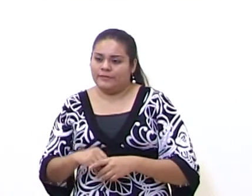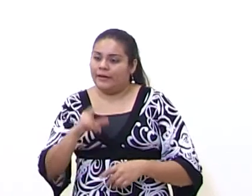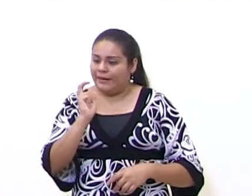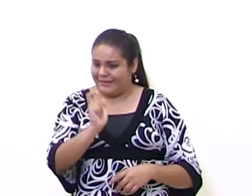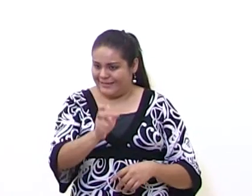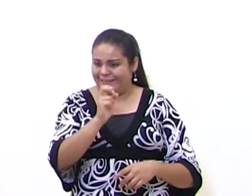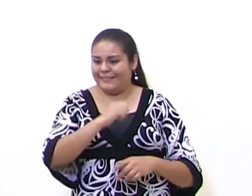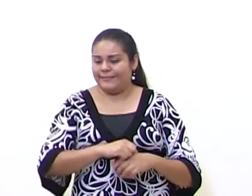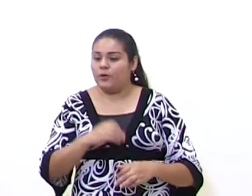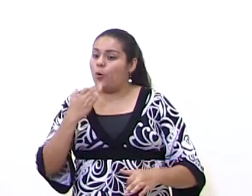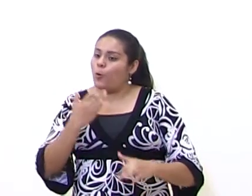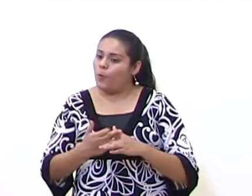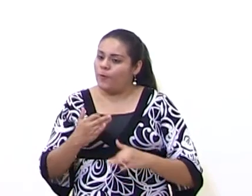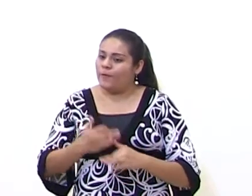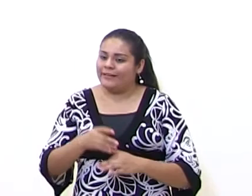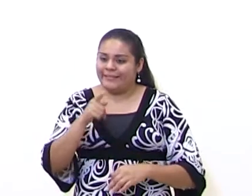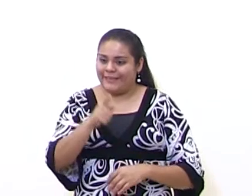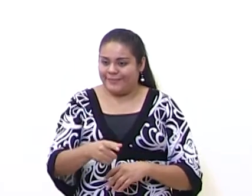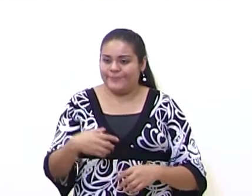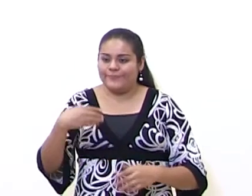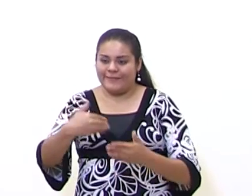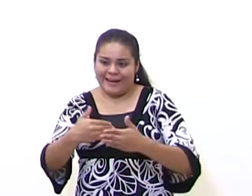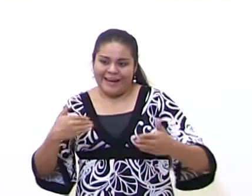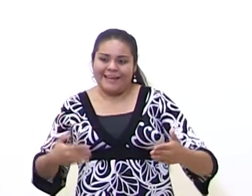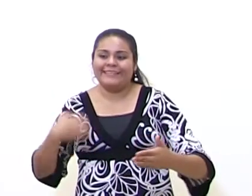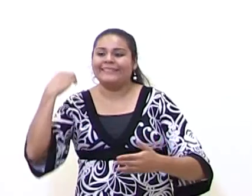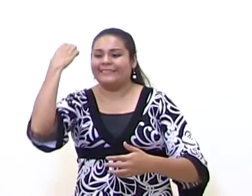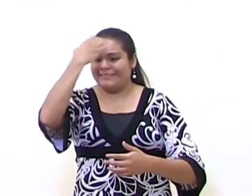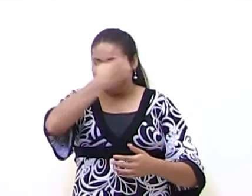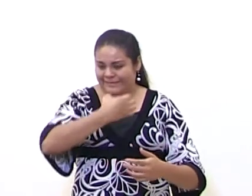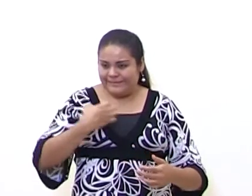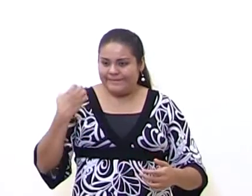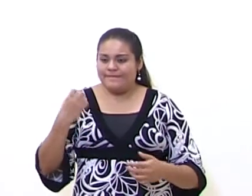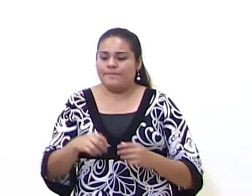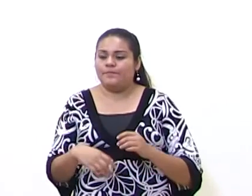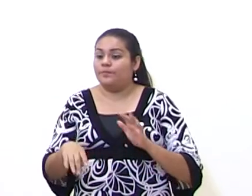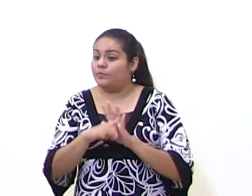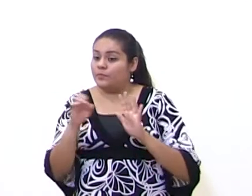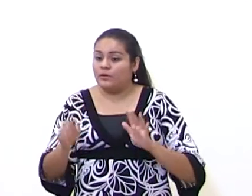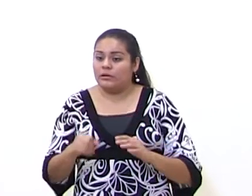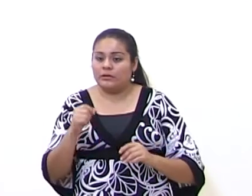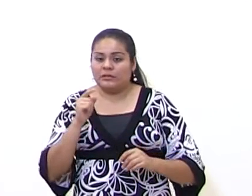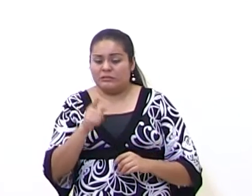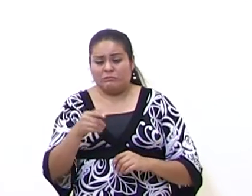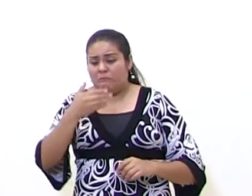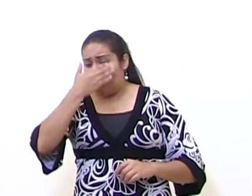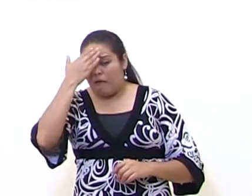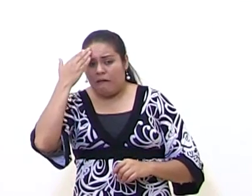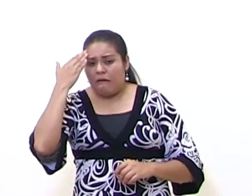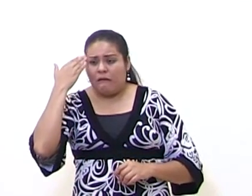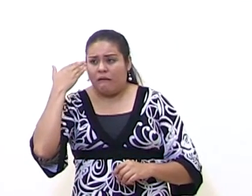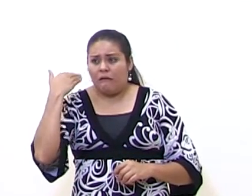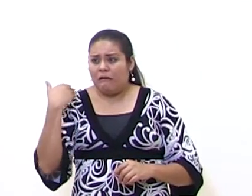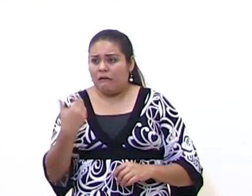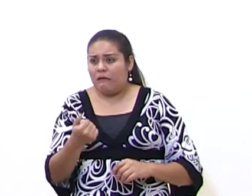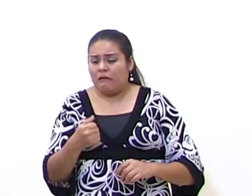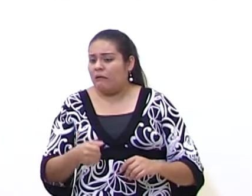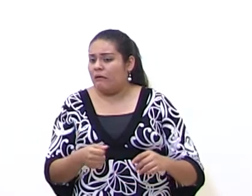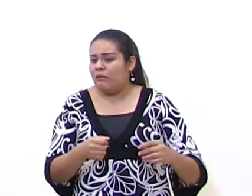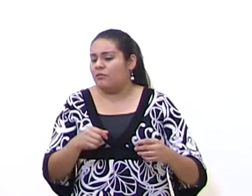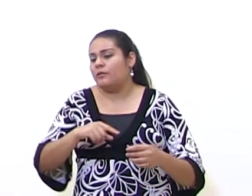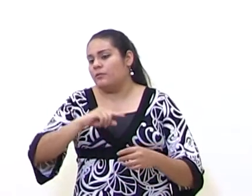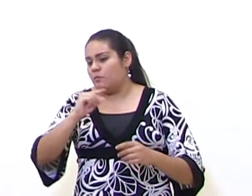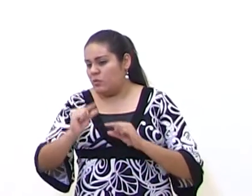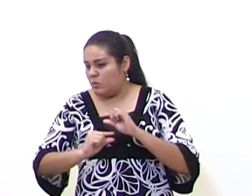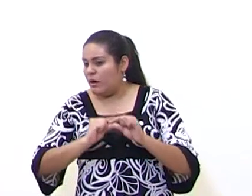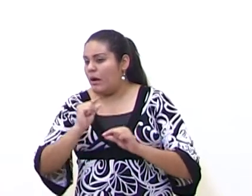de muestreo que si no lo sabes ahora, tampoco te desesperes, lo vamos a ir desarrollando en lo posterior, y